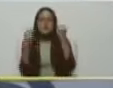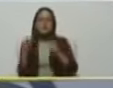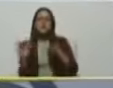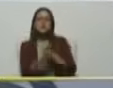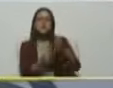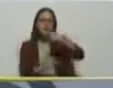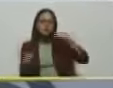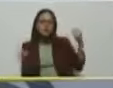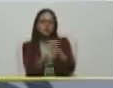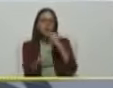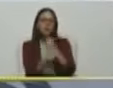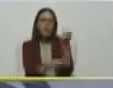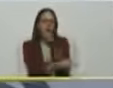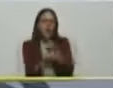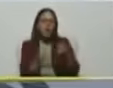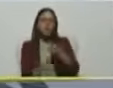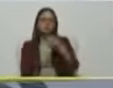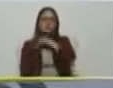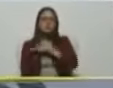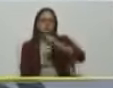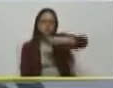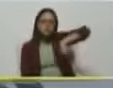actividad y la riqueza económica de la sociedad.